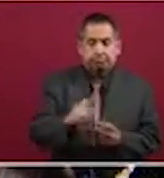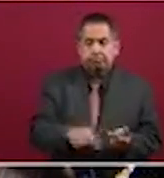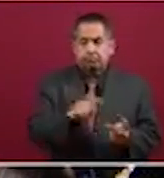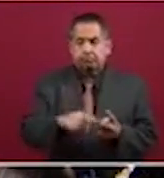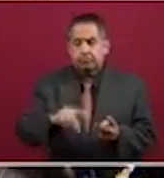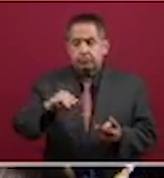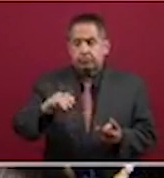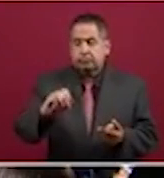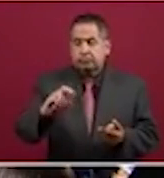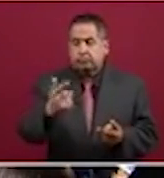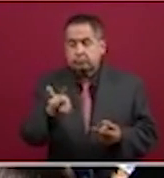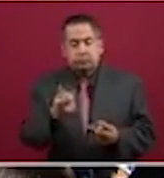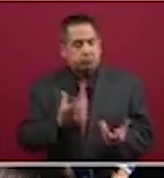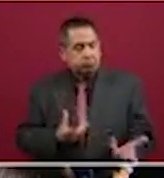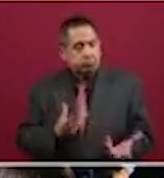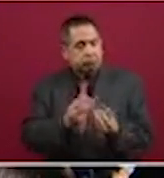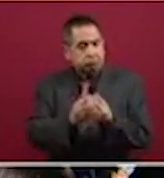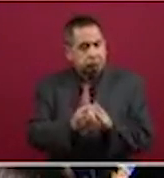morgan